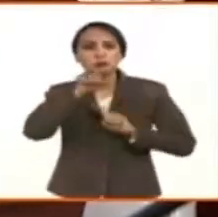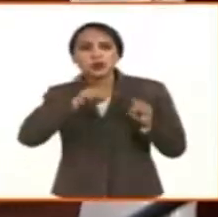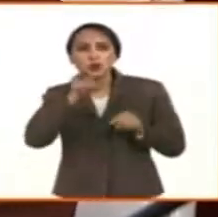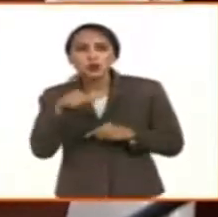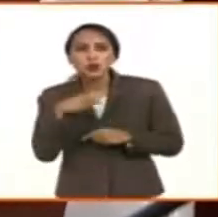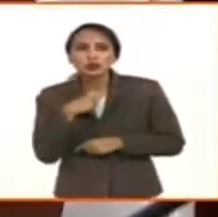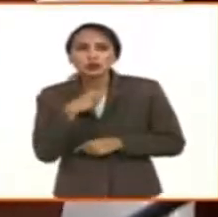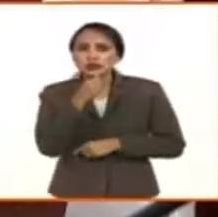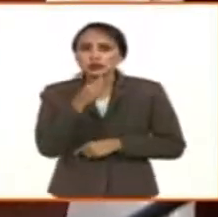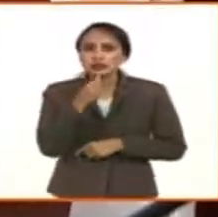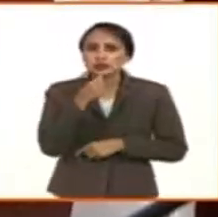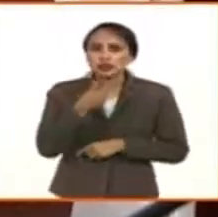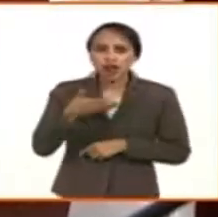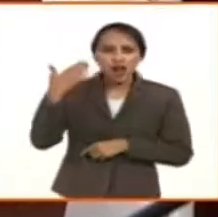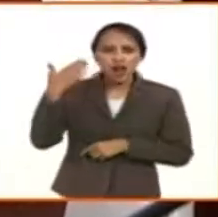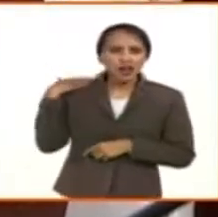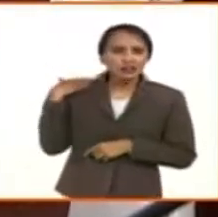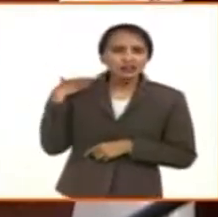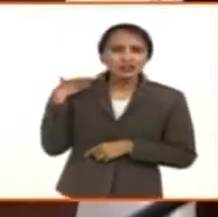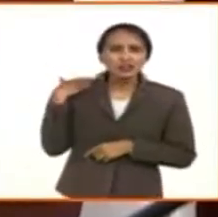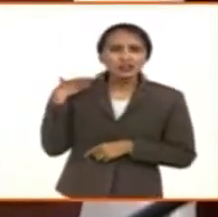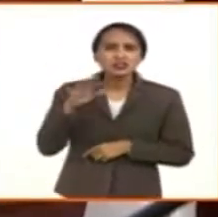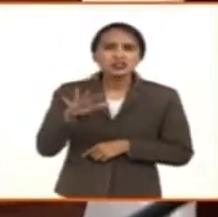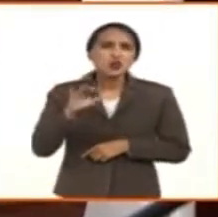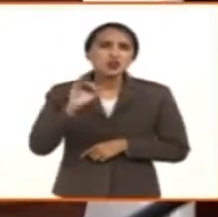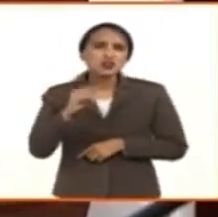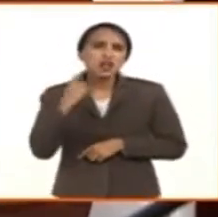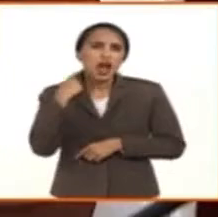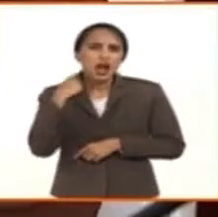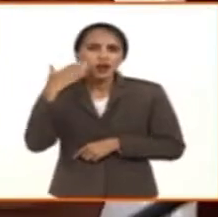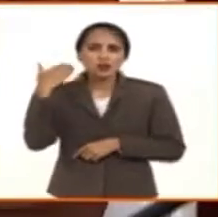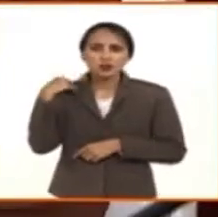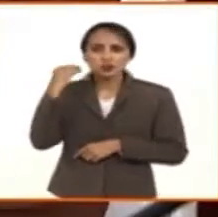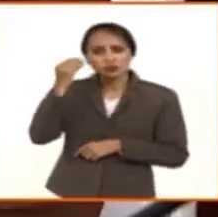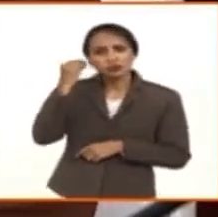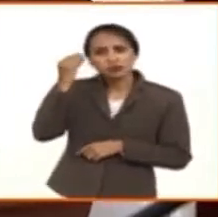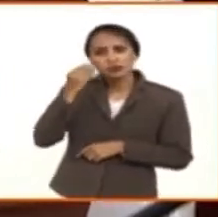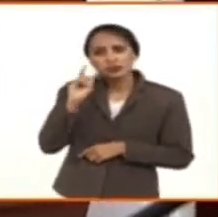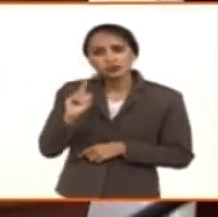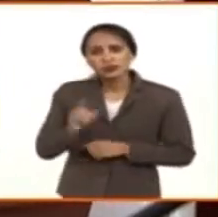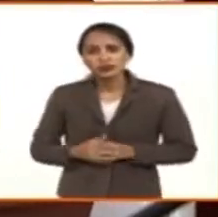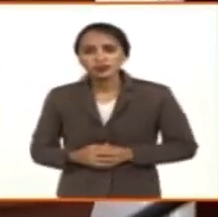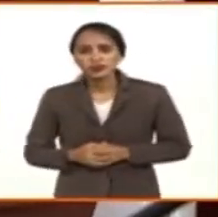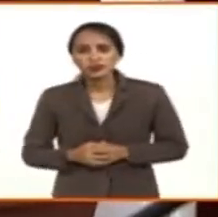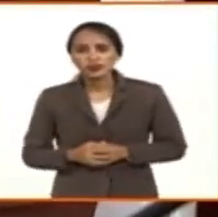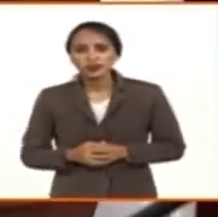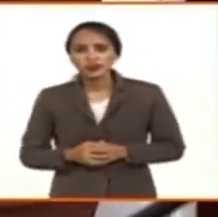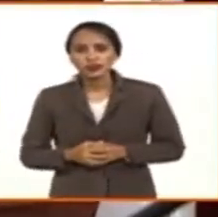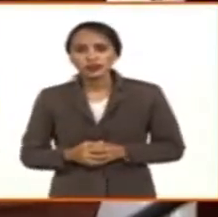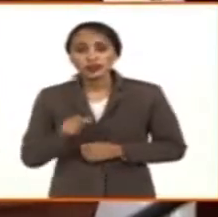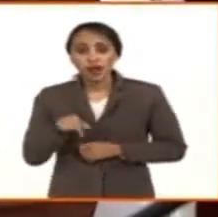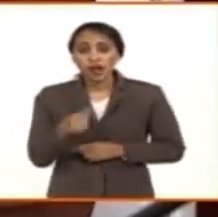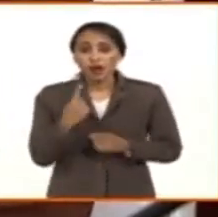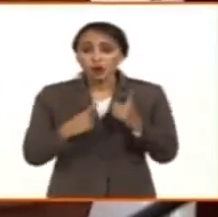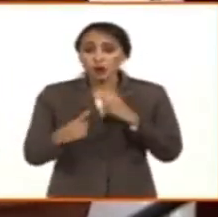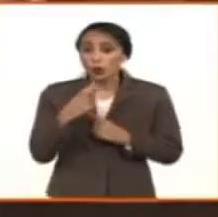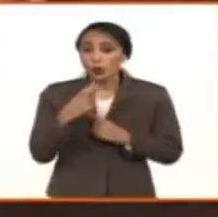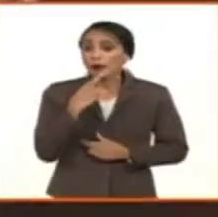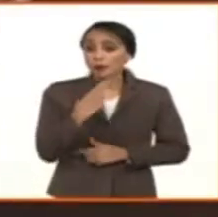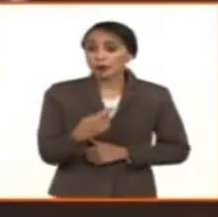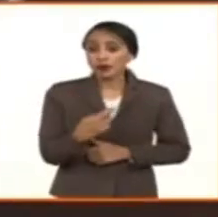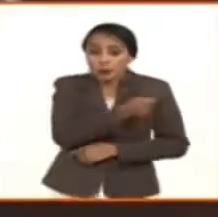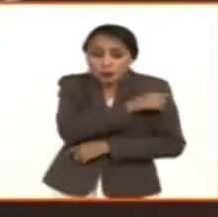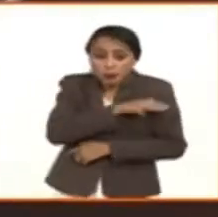hacerse las hace unos 5 o 6 años atrás hay respuestas que están surgiendo de los mismos pueblos